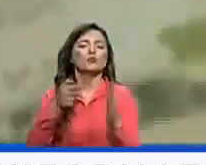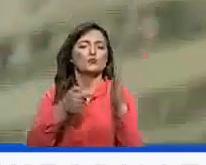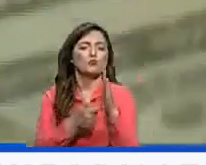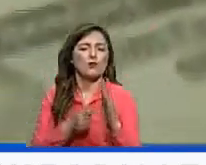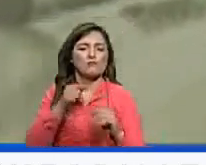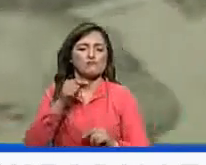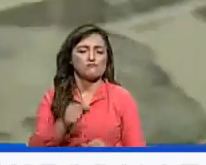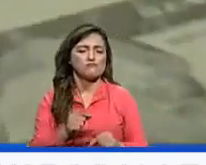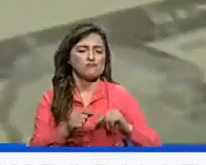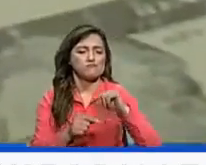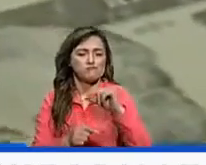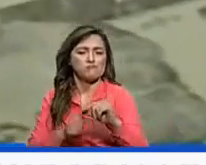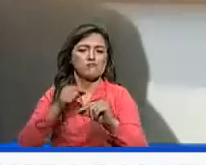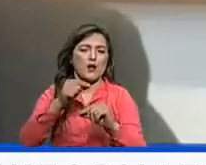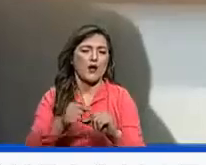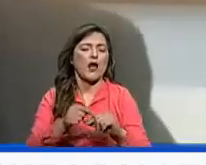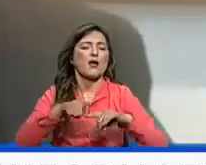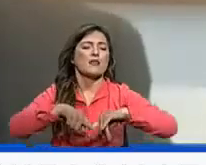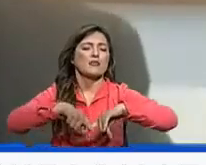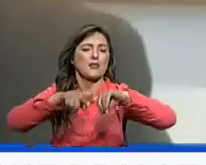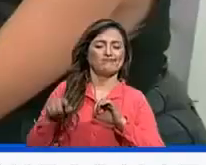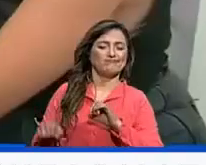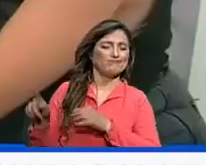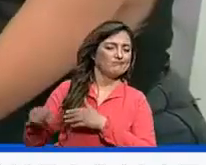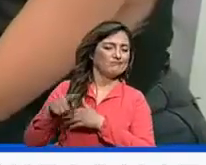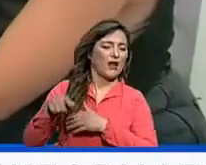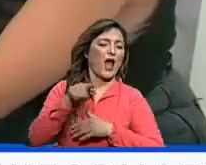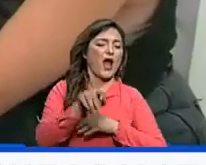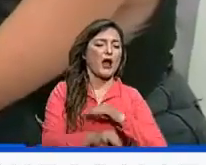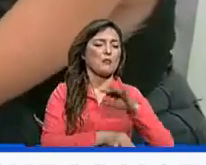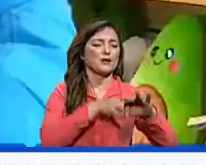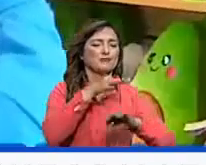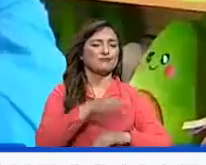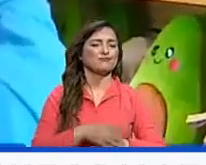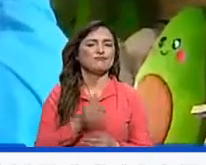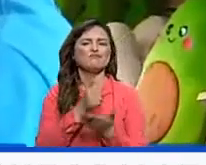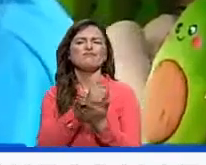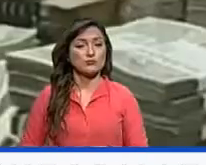eliminación del impuesto del 2% para microempresarios es bien vista.